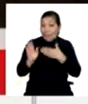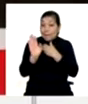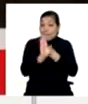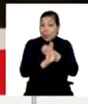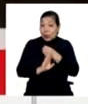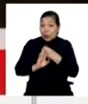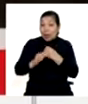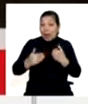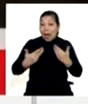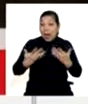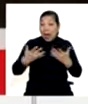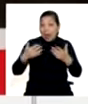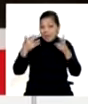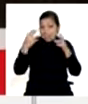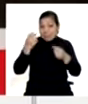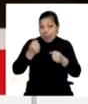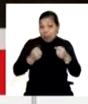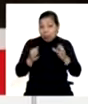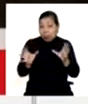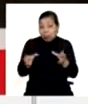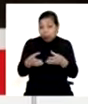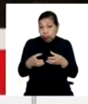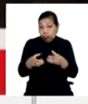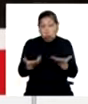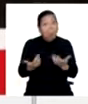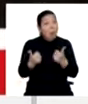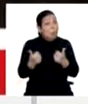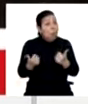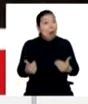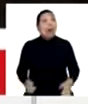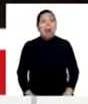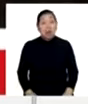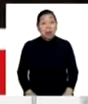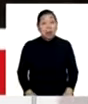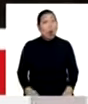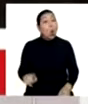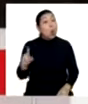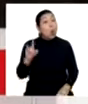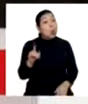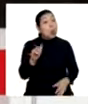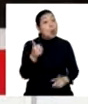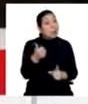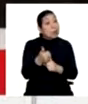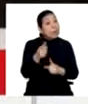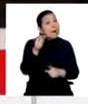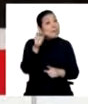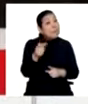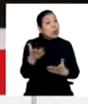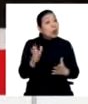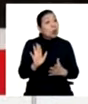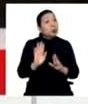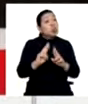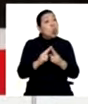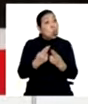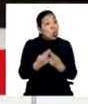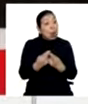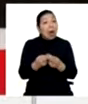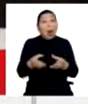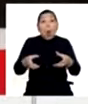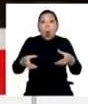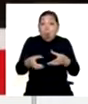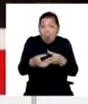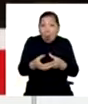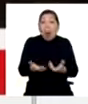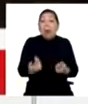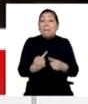protección del ganado y estas instalaciones son tan buenas que la utiliza la misma población para sus reuniones